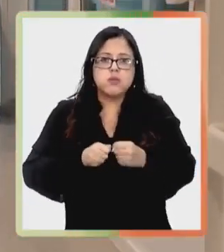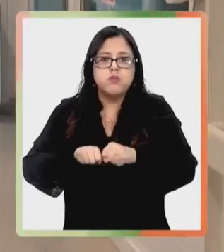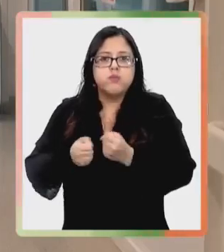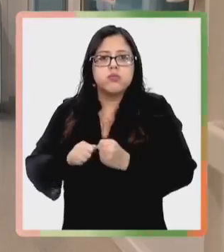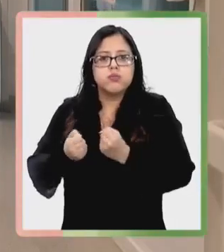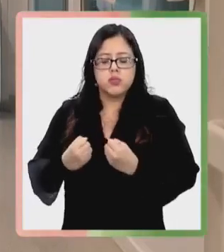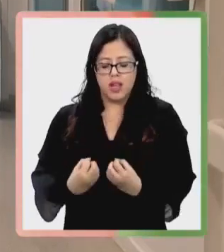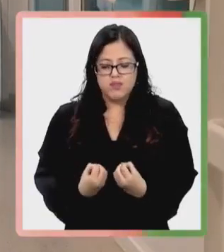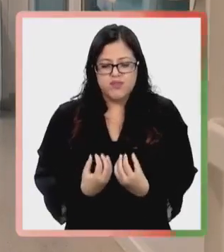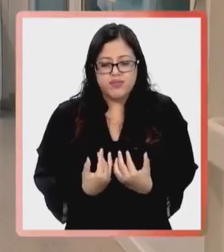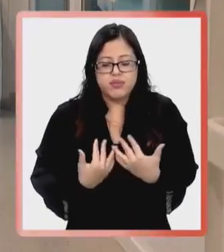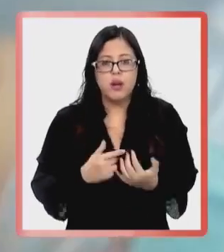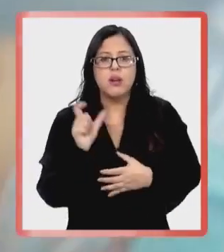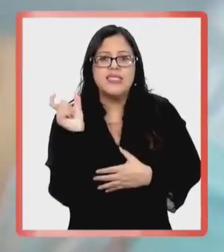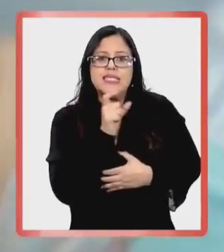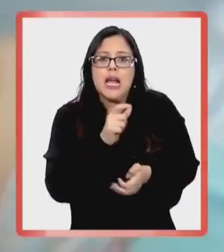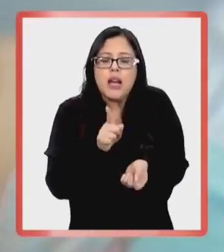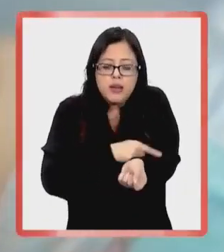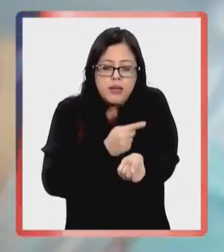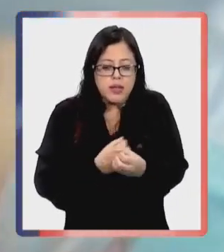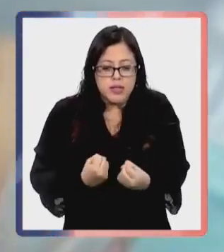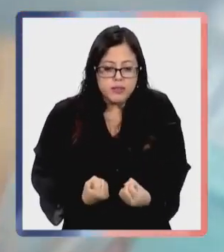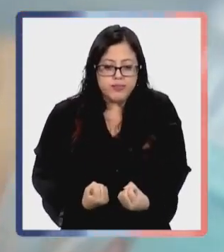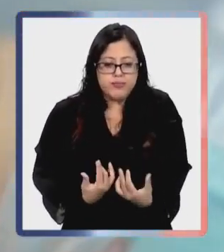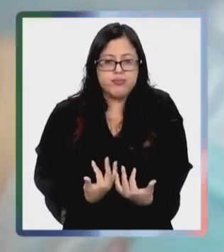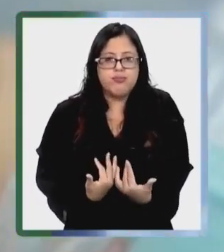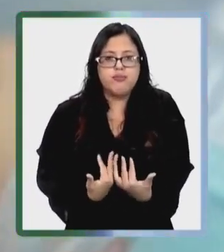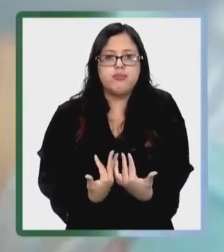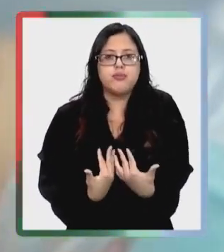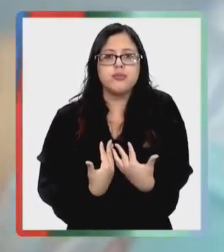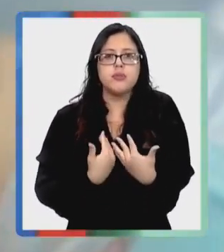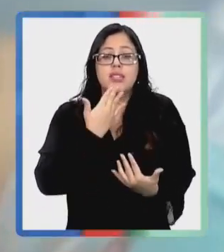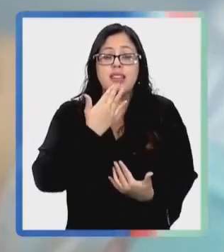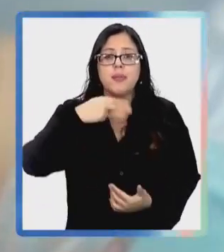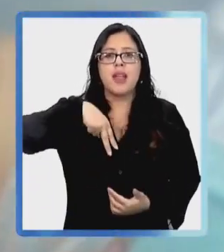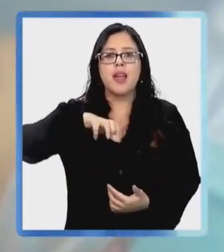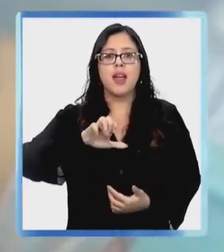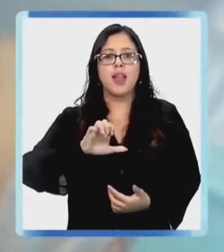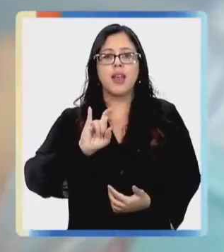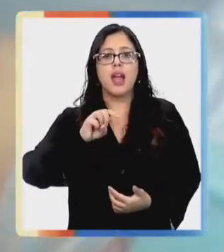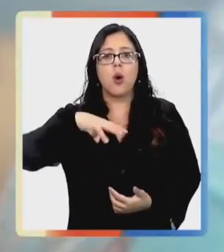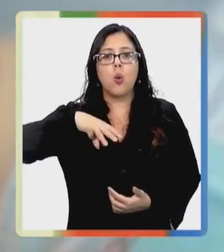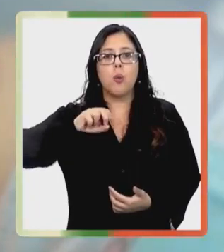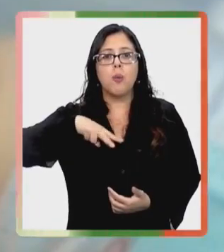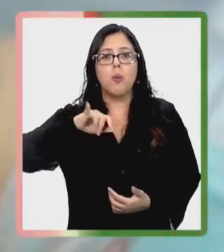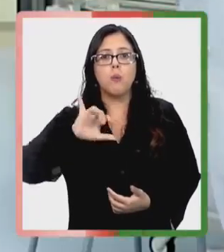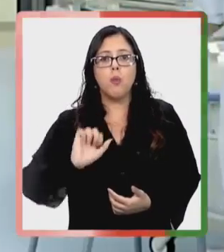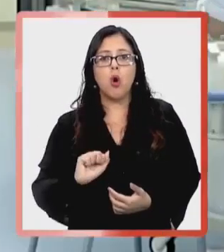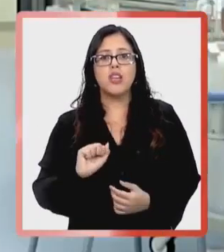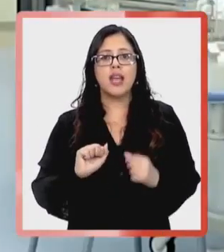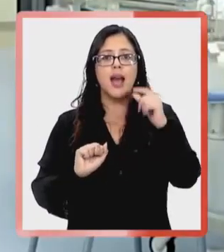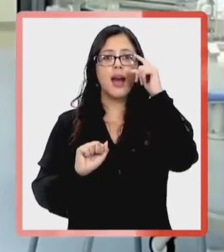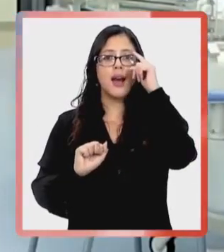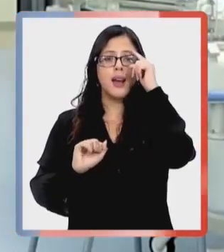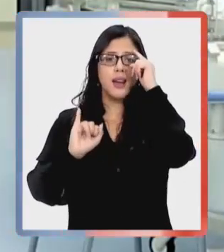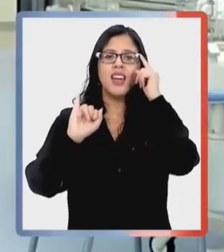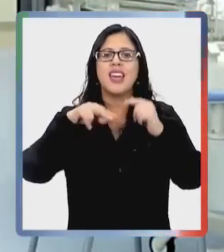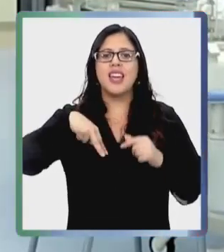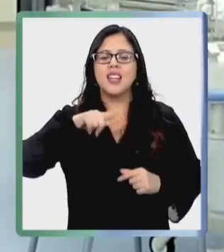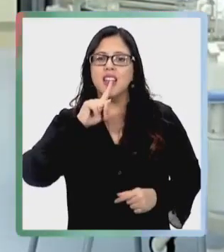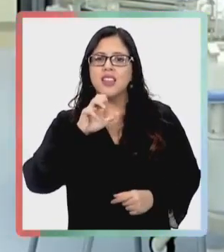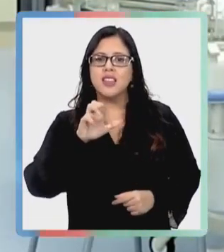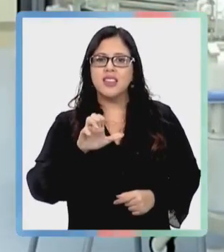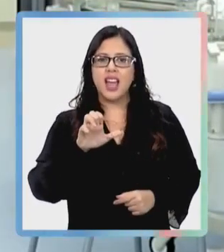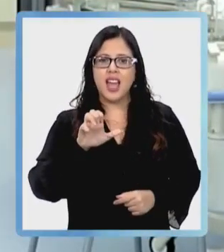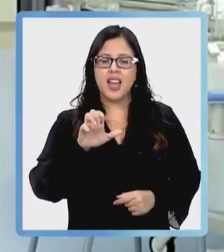de los bronquios, dentro del pulmón. Además de eso, produce una neumonía que se llama neumonía intersticial, como todas las neumonias